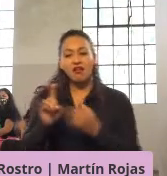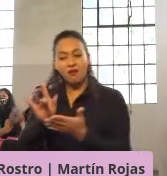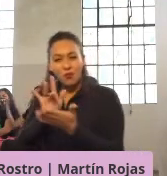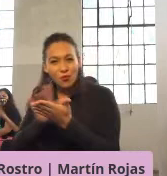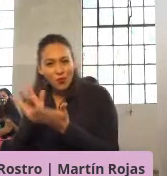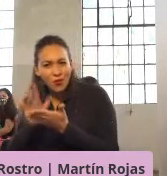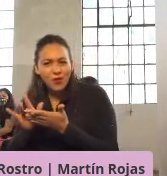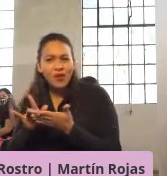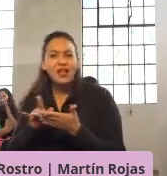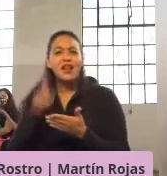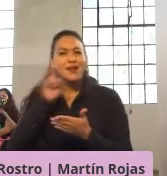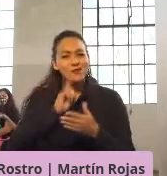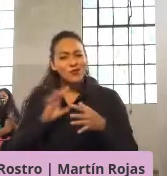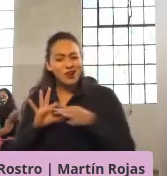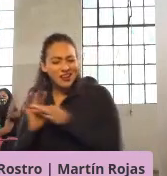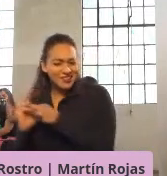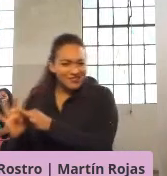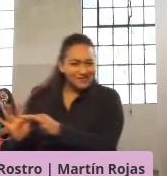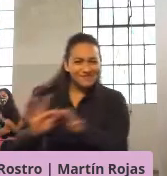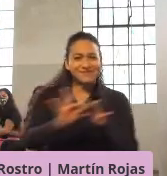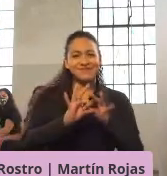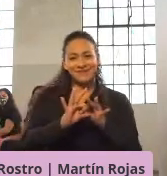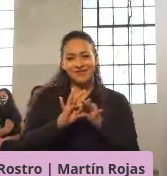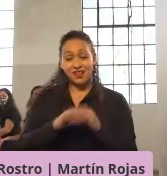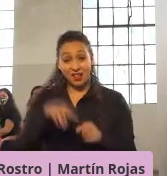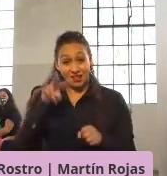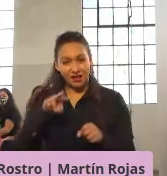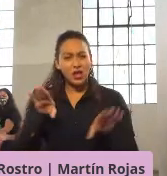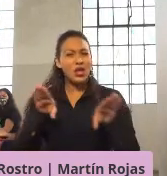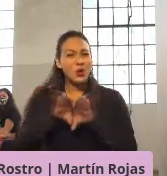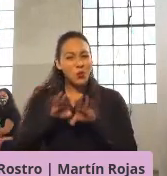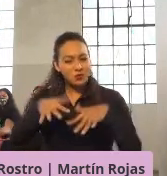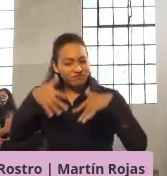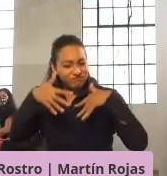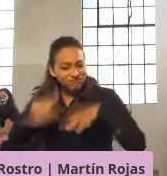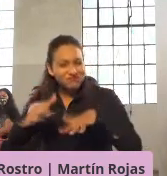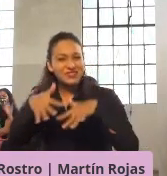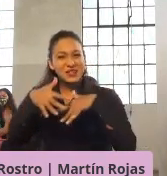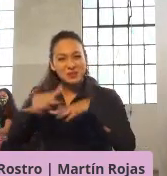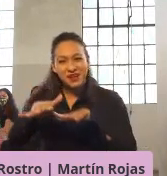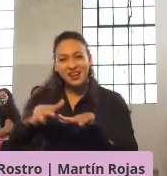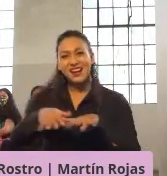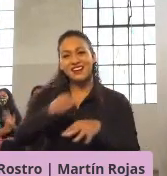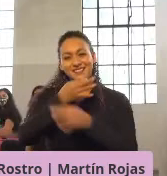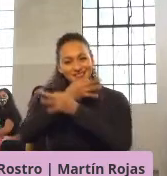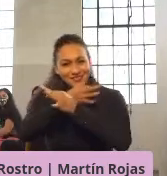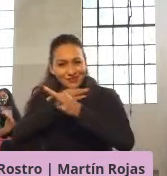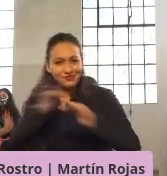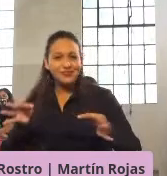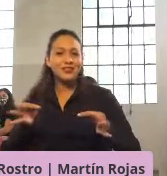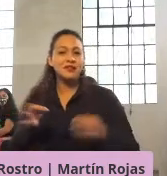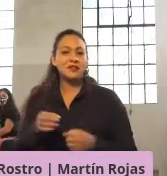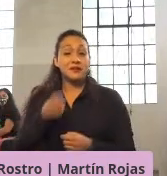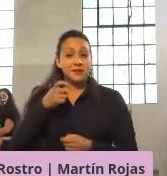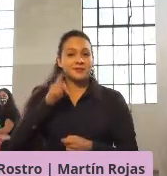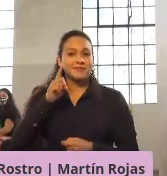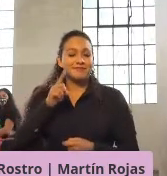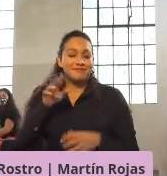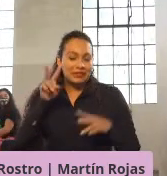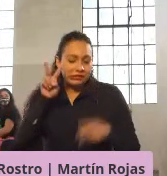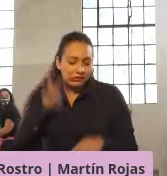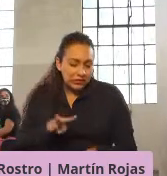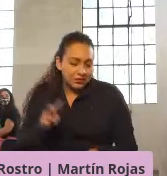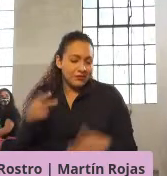nosotras hasta grandes movimientos, ¿no? O sea, es como, actívate como activista.